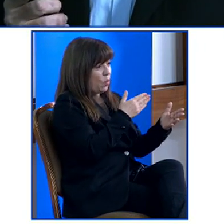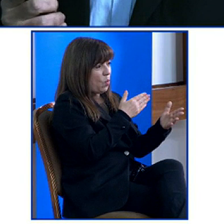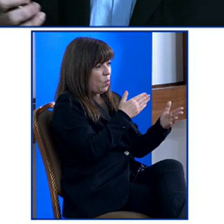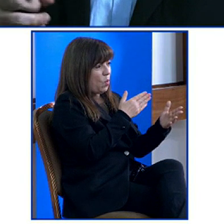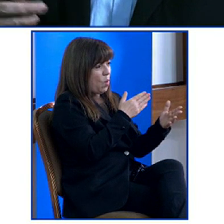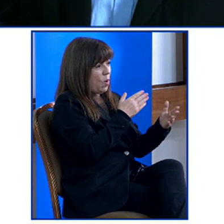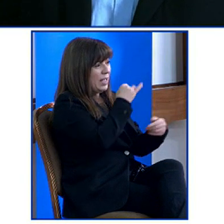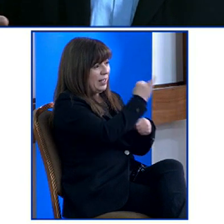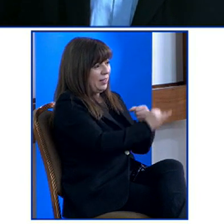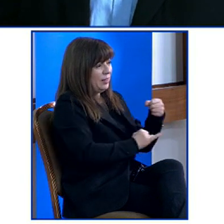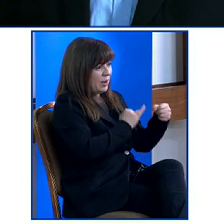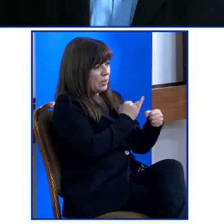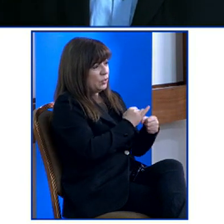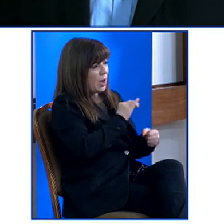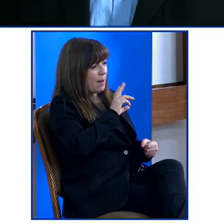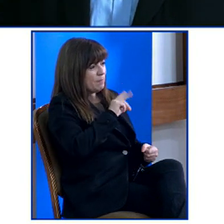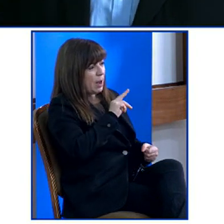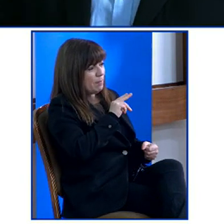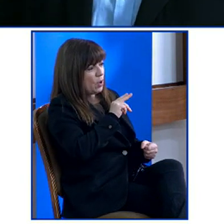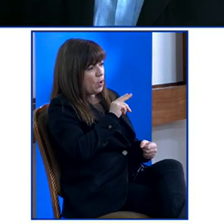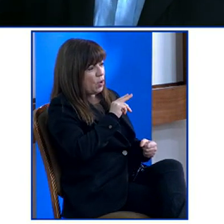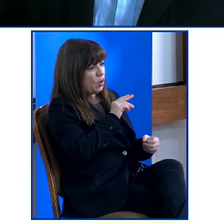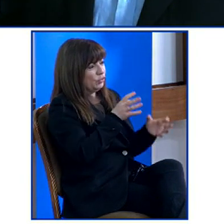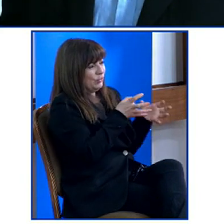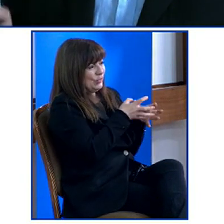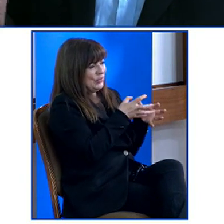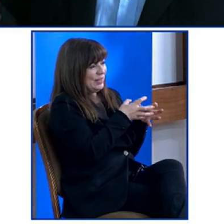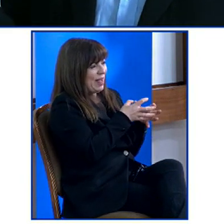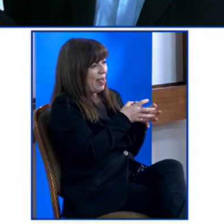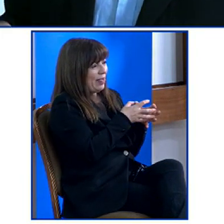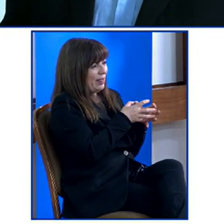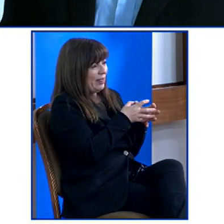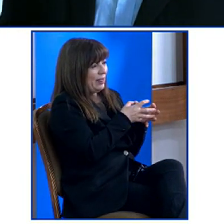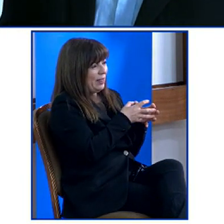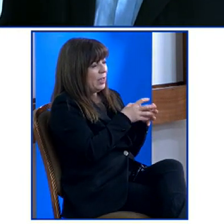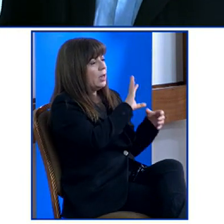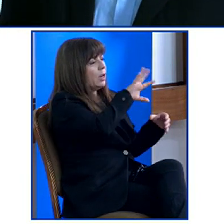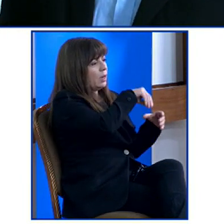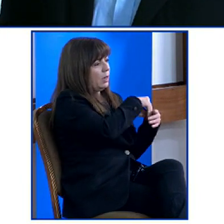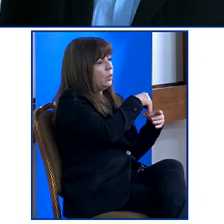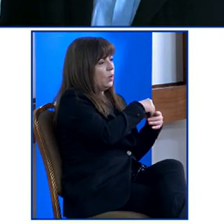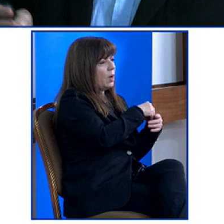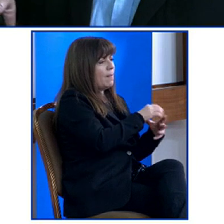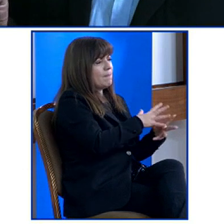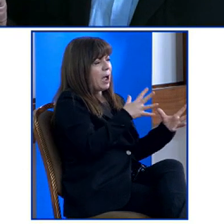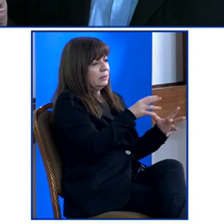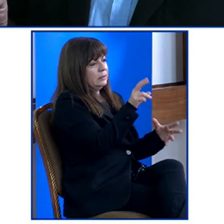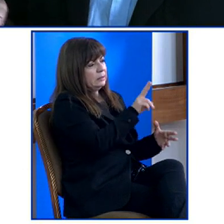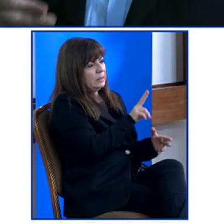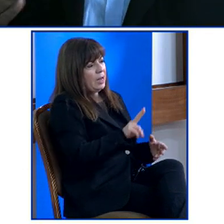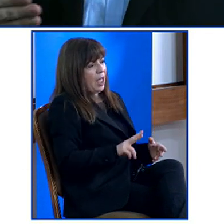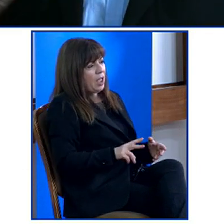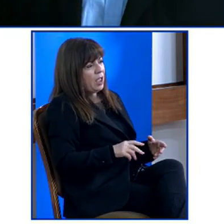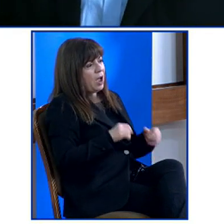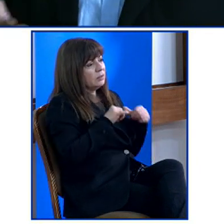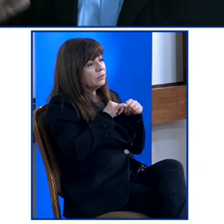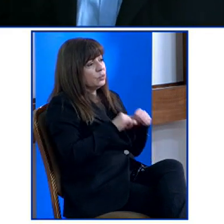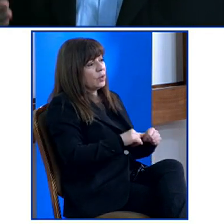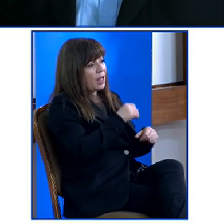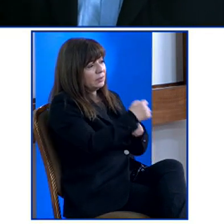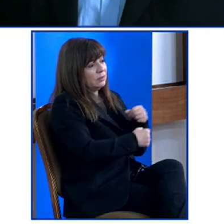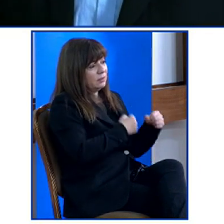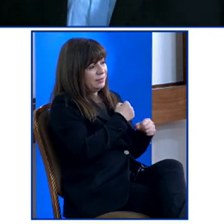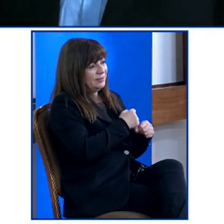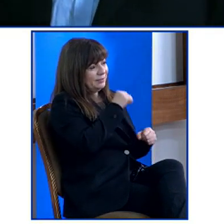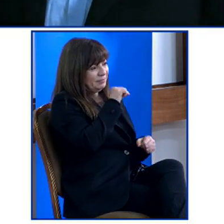premiadas internacionalmente por distintas sociedades científicas o incluidas entre las más citadas del año por las propias revistas